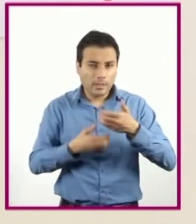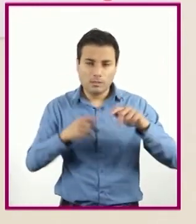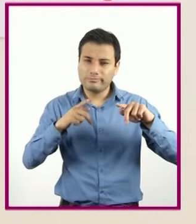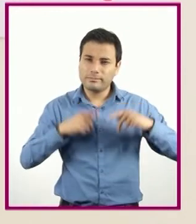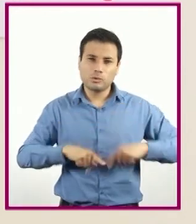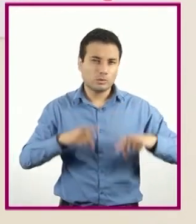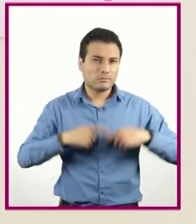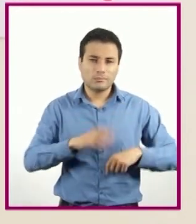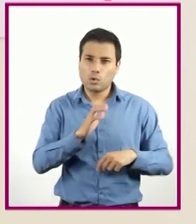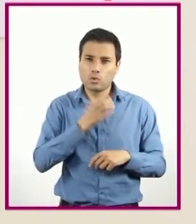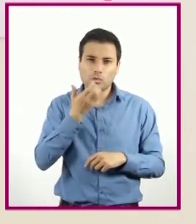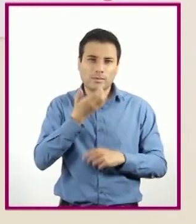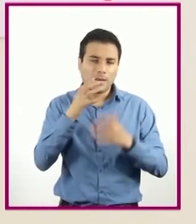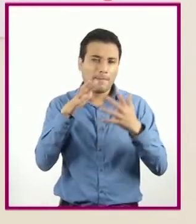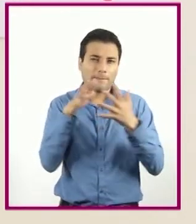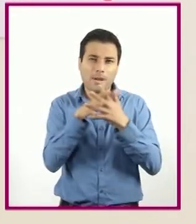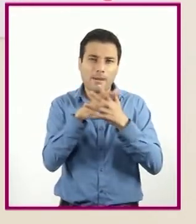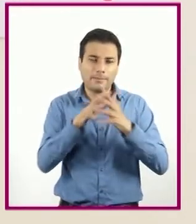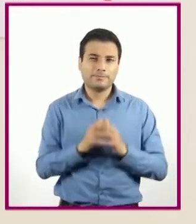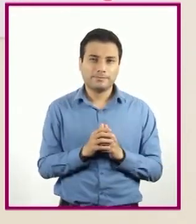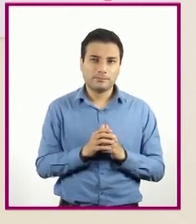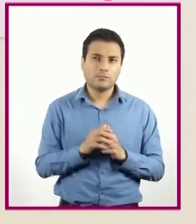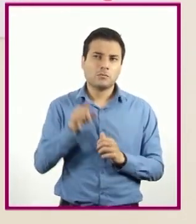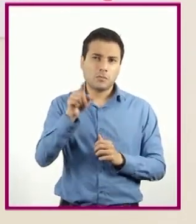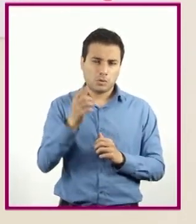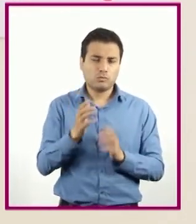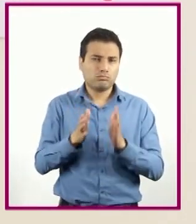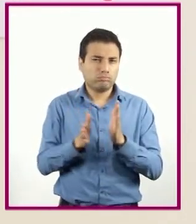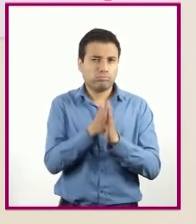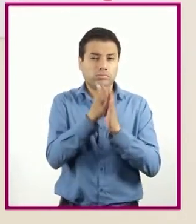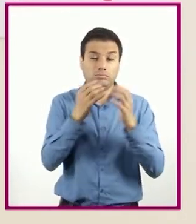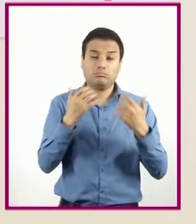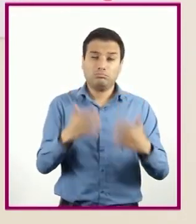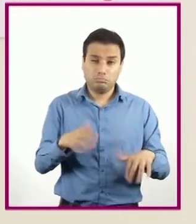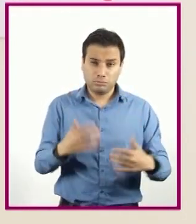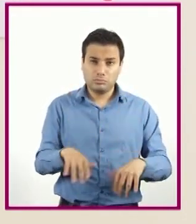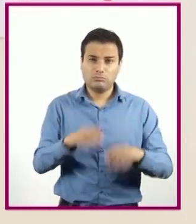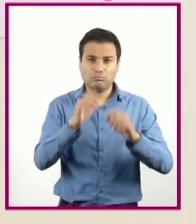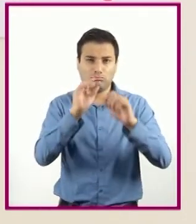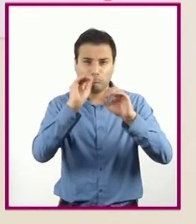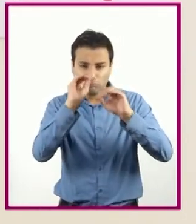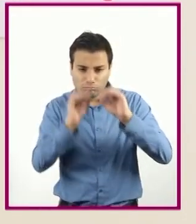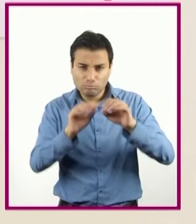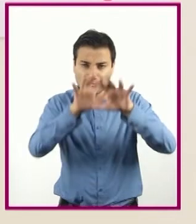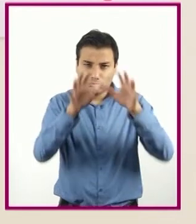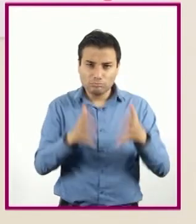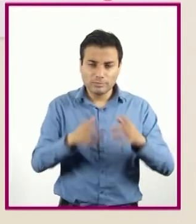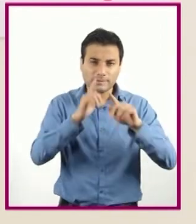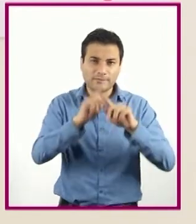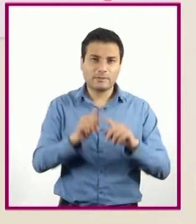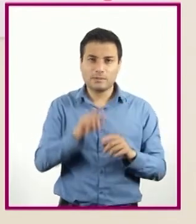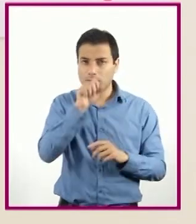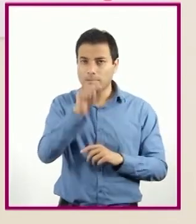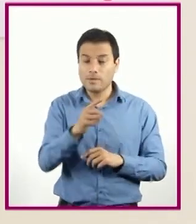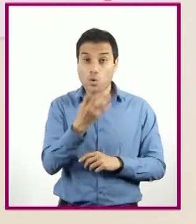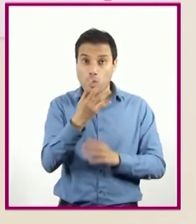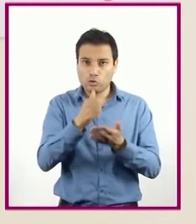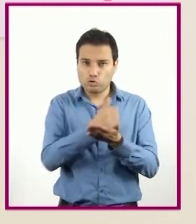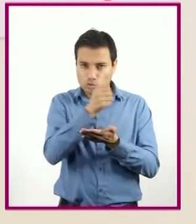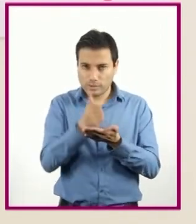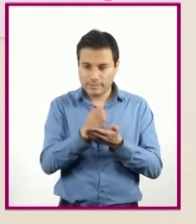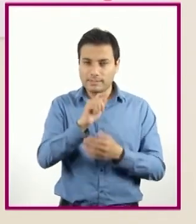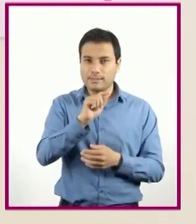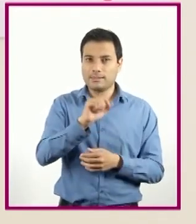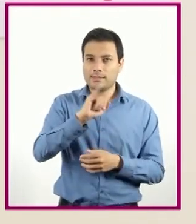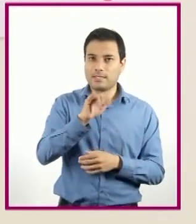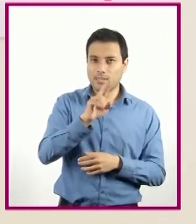otros pueblos. Sabemos que fueron grandes arquitectos y escultores. Repasamos también las 4 ciudades de El